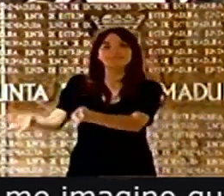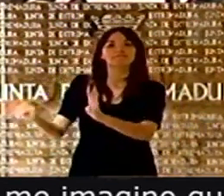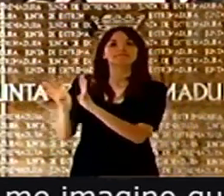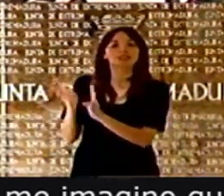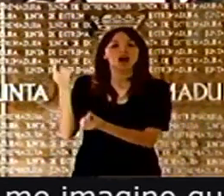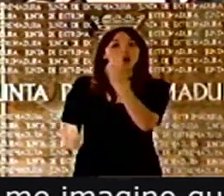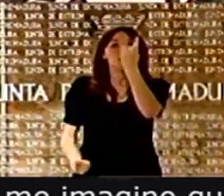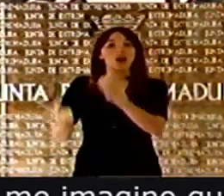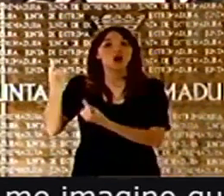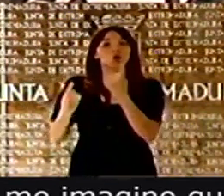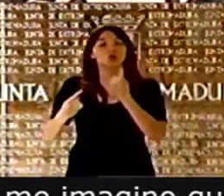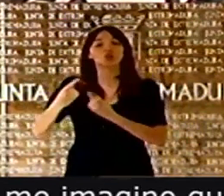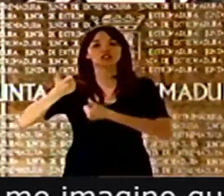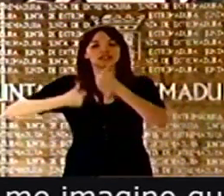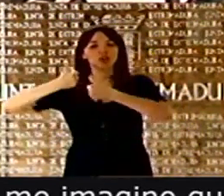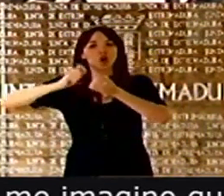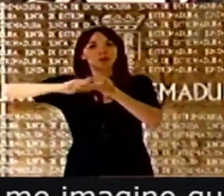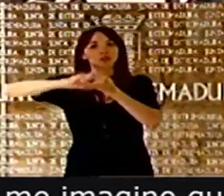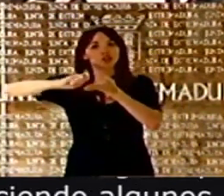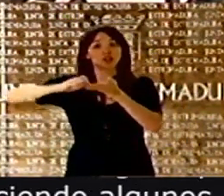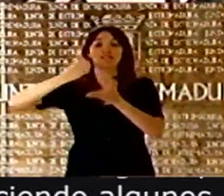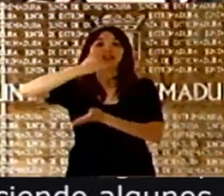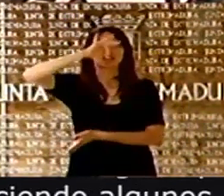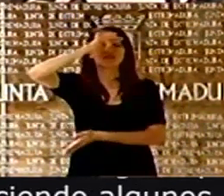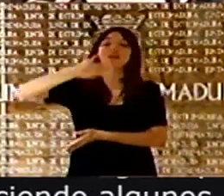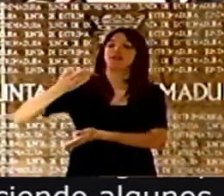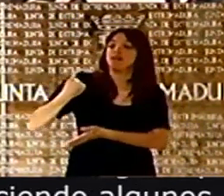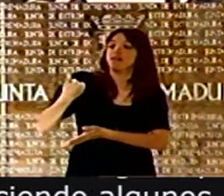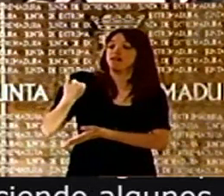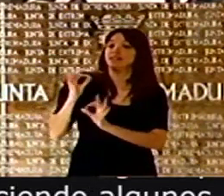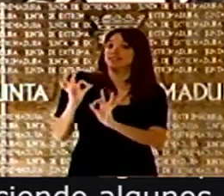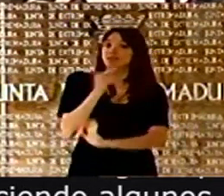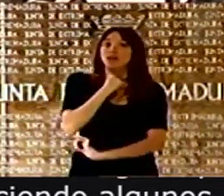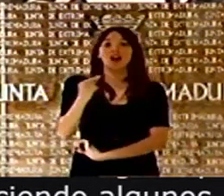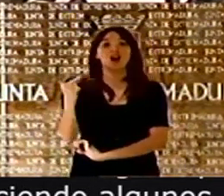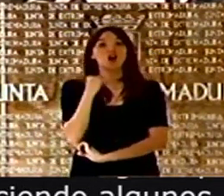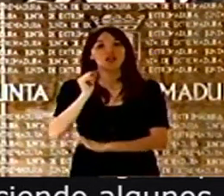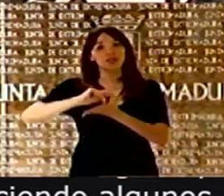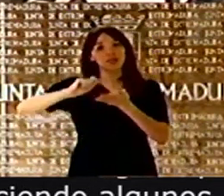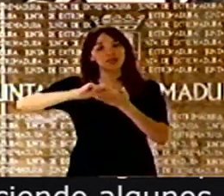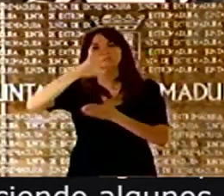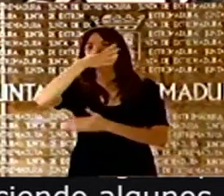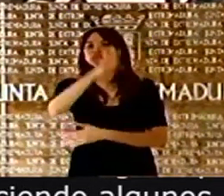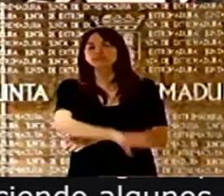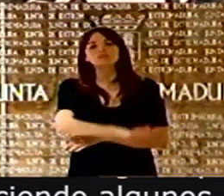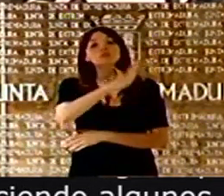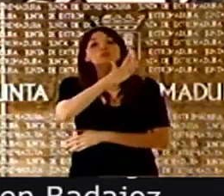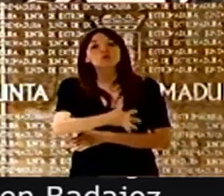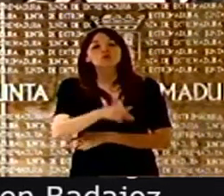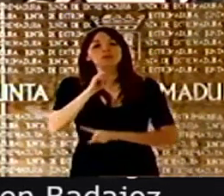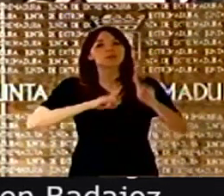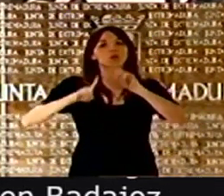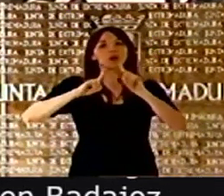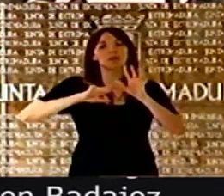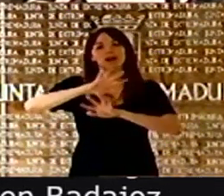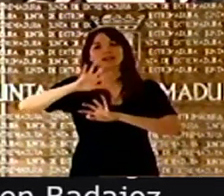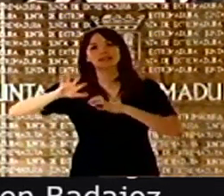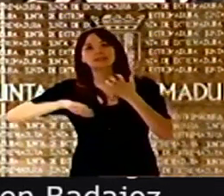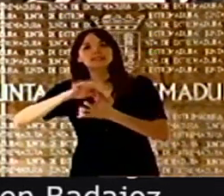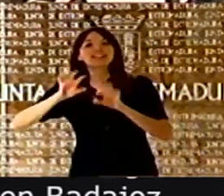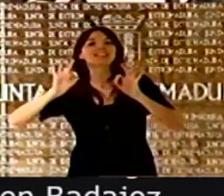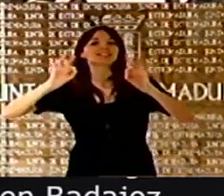algunos opositores de que el pasado fin de semana, en concreto en Badajoz, bueno, denunciaban que había habido problemas en las oposiciones a